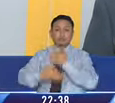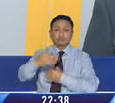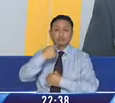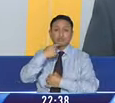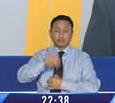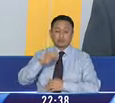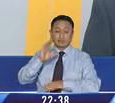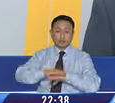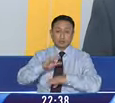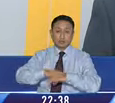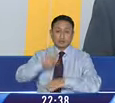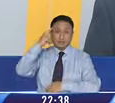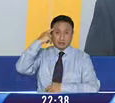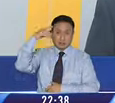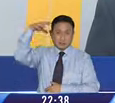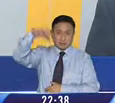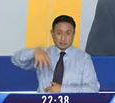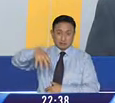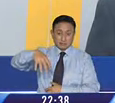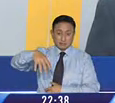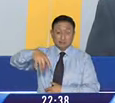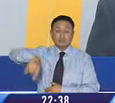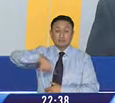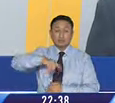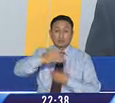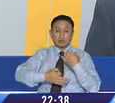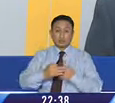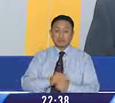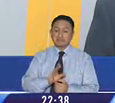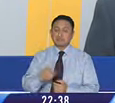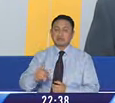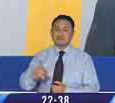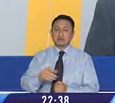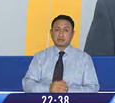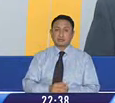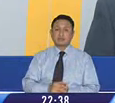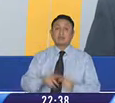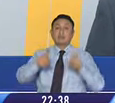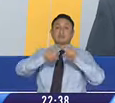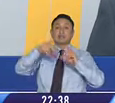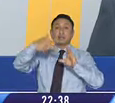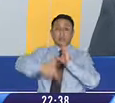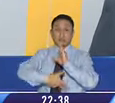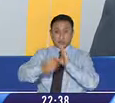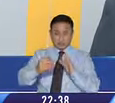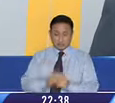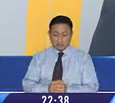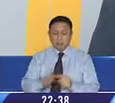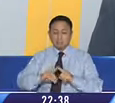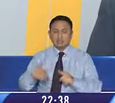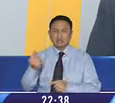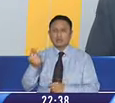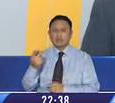la responsabilidad del Estado ecuatoriano por denegación de justicia a la compañía Chevron, pero que no establecía el